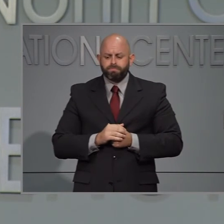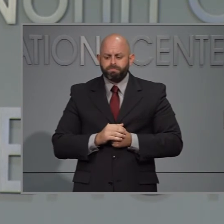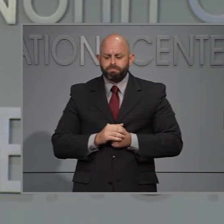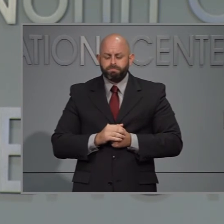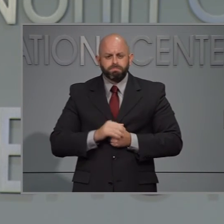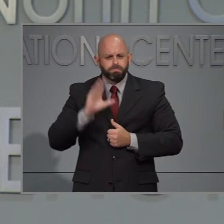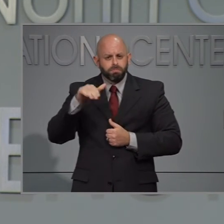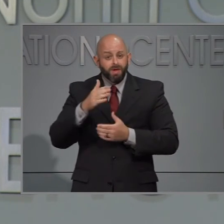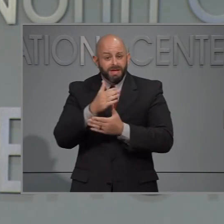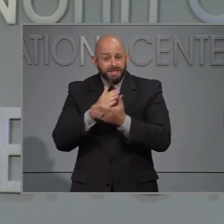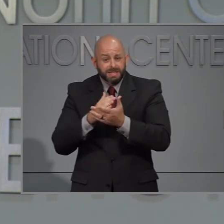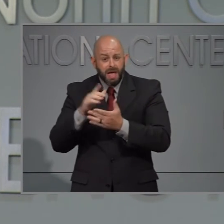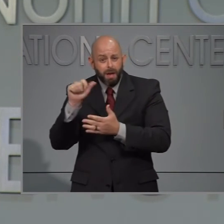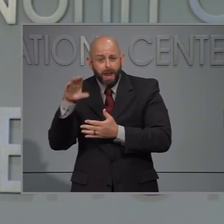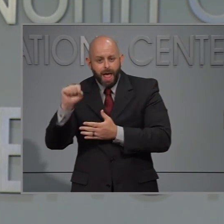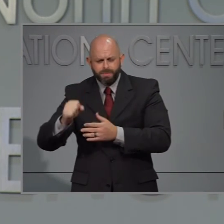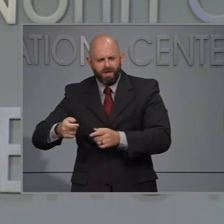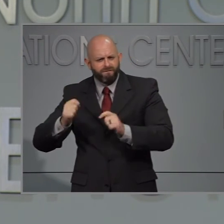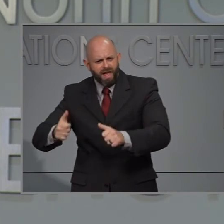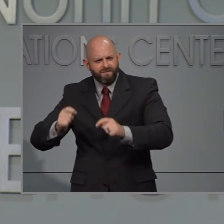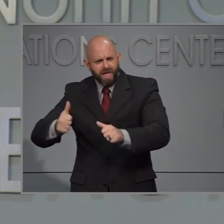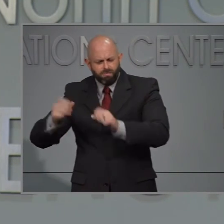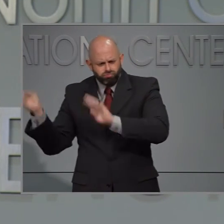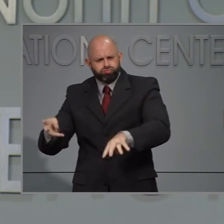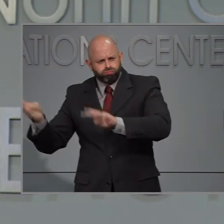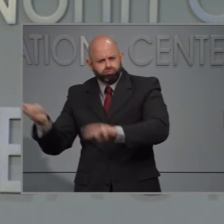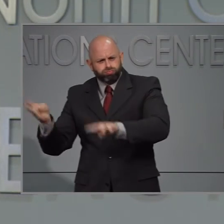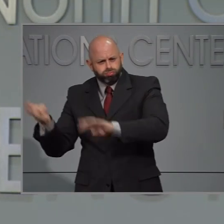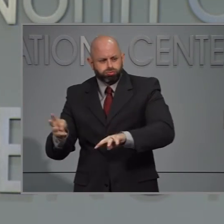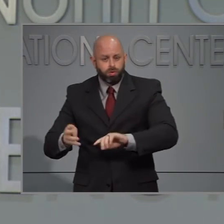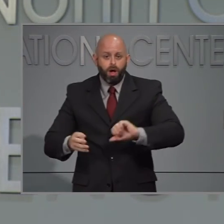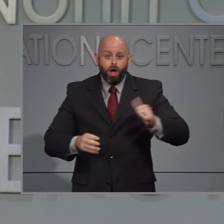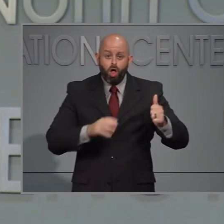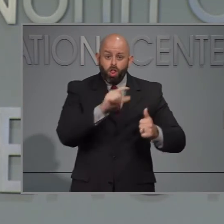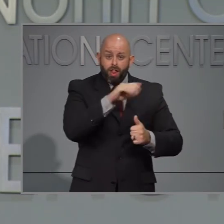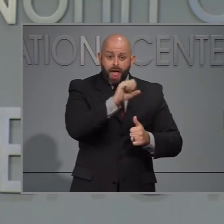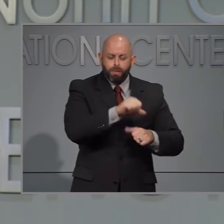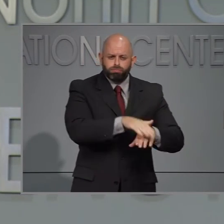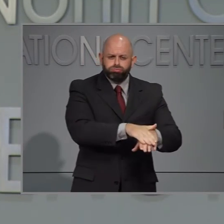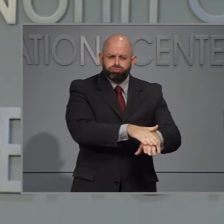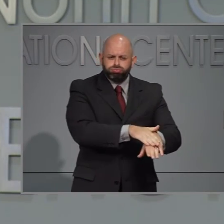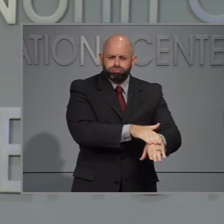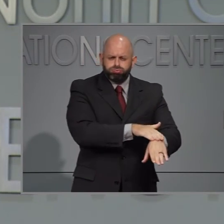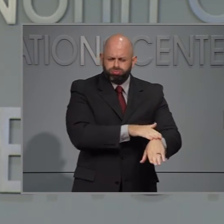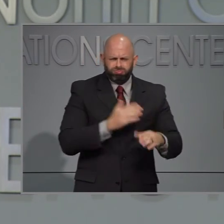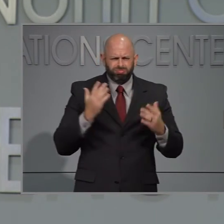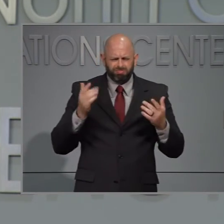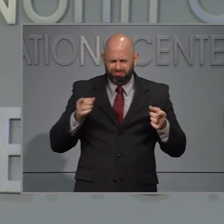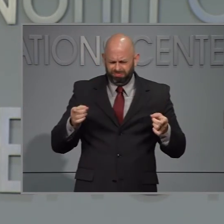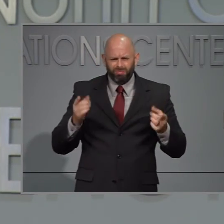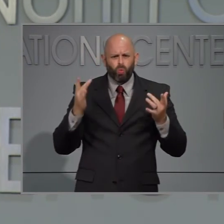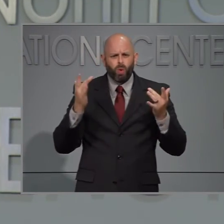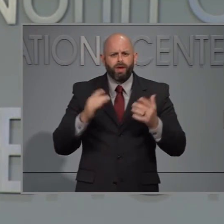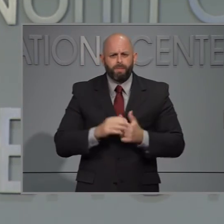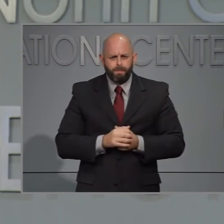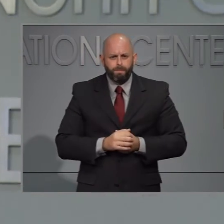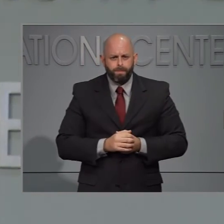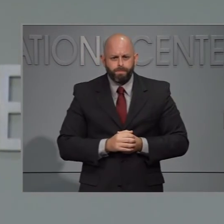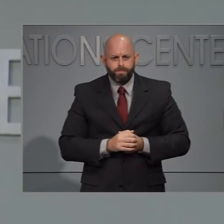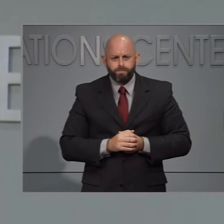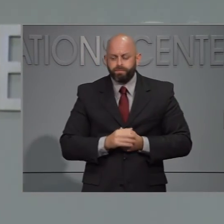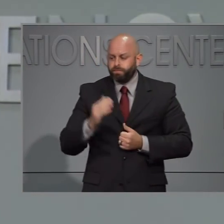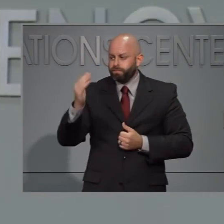resultados de las pruebas más rápido que otros? Hola Rose, gracias por esta